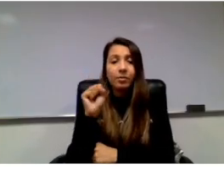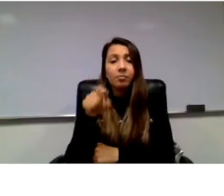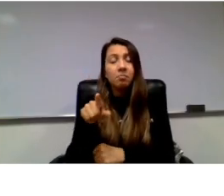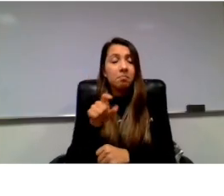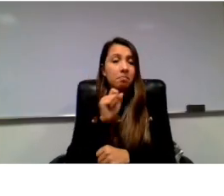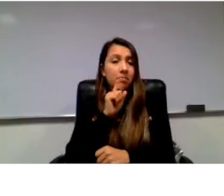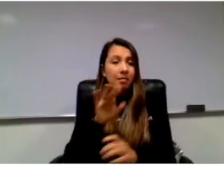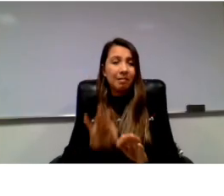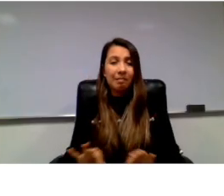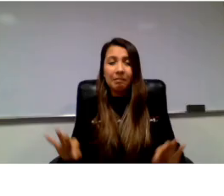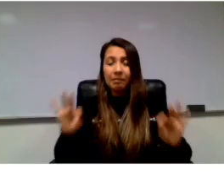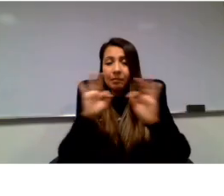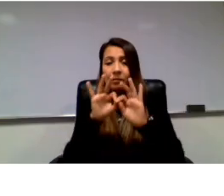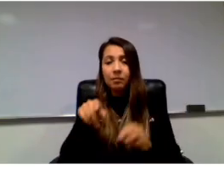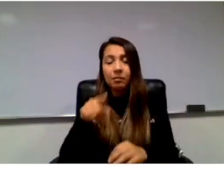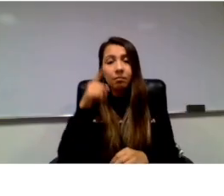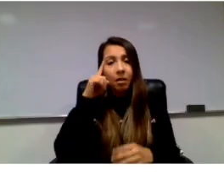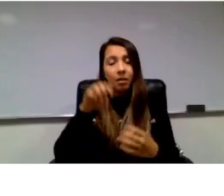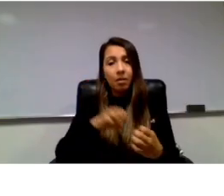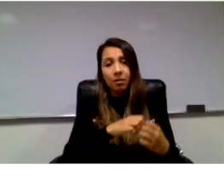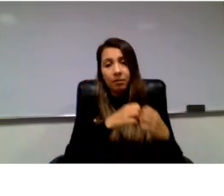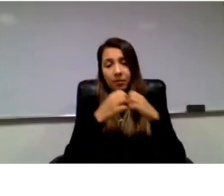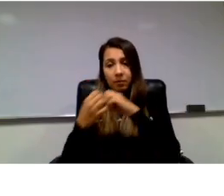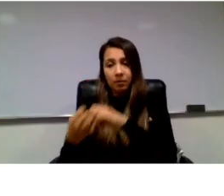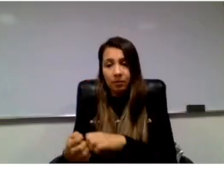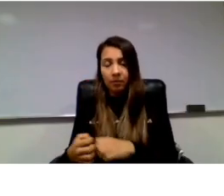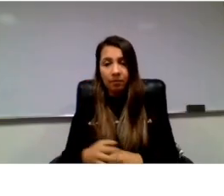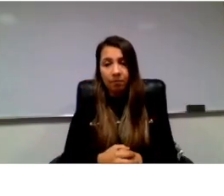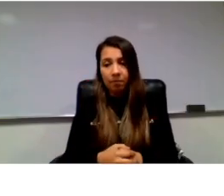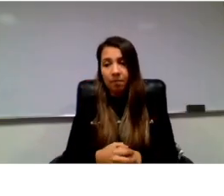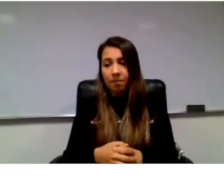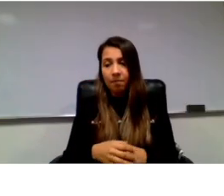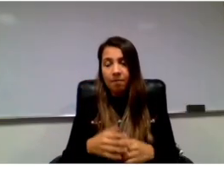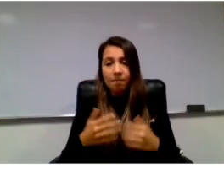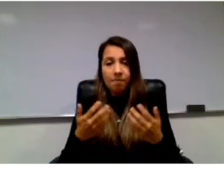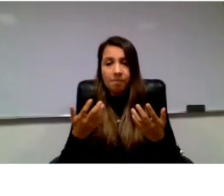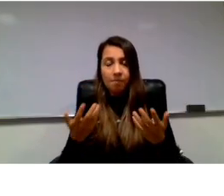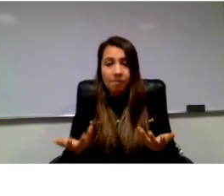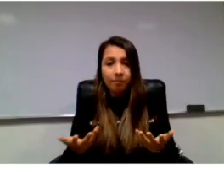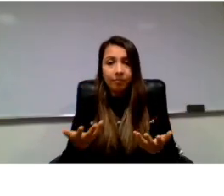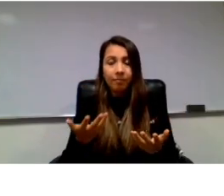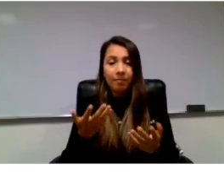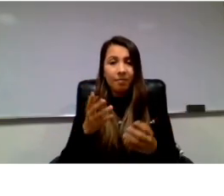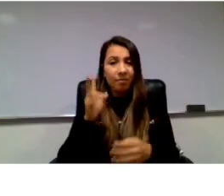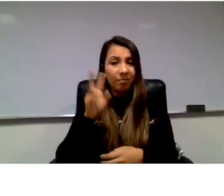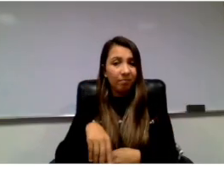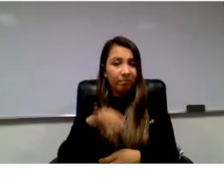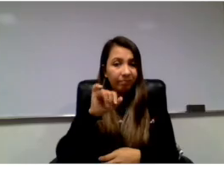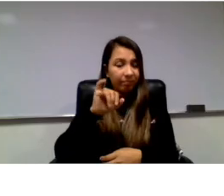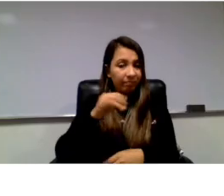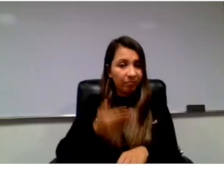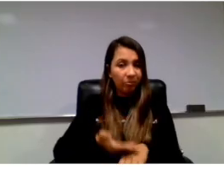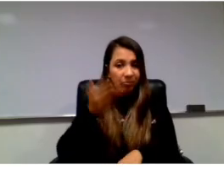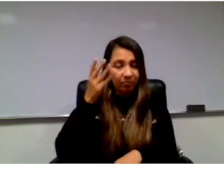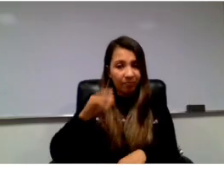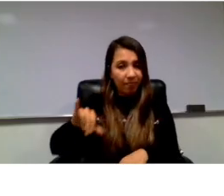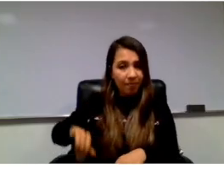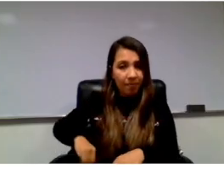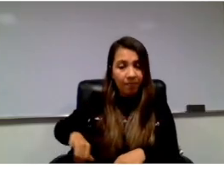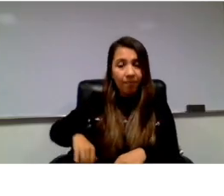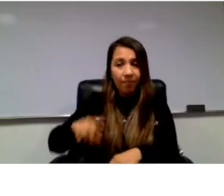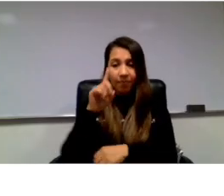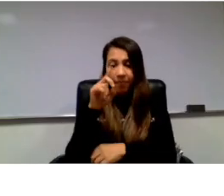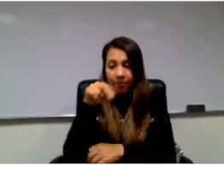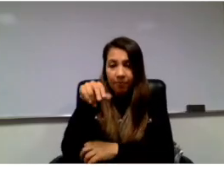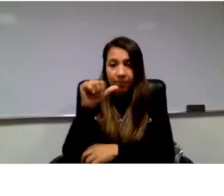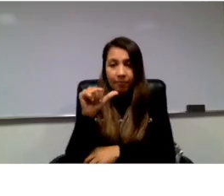es parte fundamental del proceso de la evolución, ¿no? Entonces, sí, es súper interesante, ¿no? Es súper interesante. El